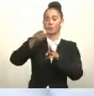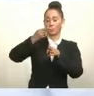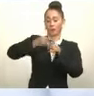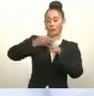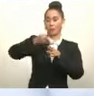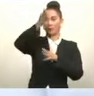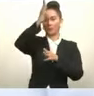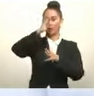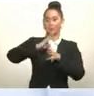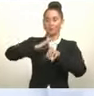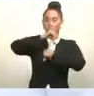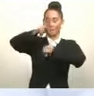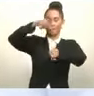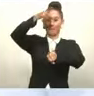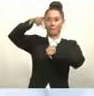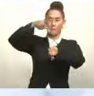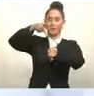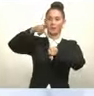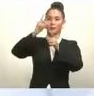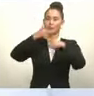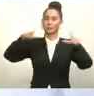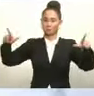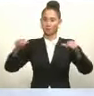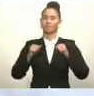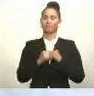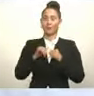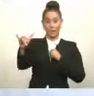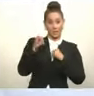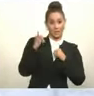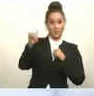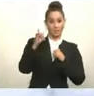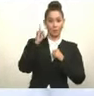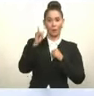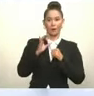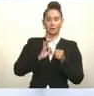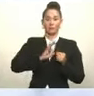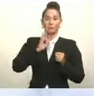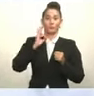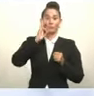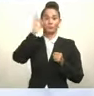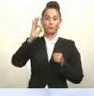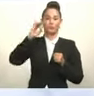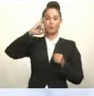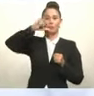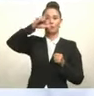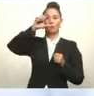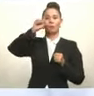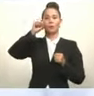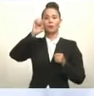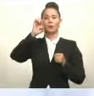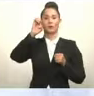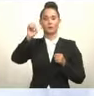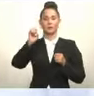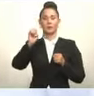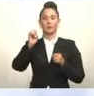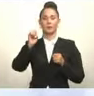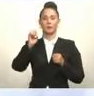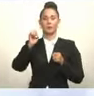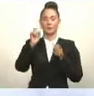patria y libertad. Lo haremos bajo la misma inspiración con la que José Reyes nos legó